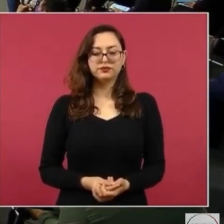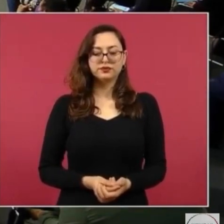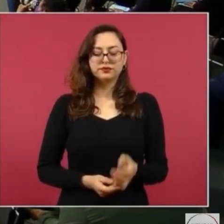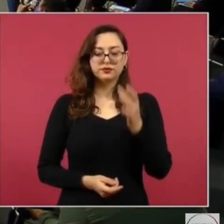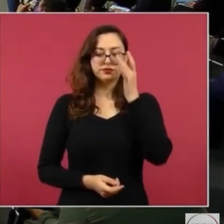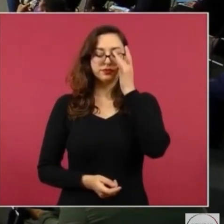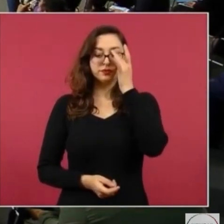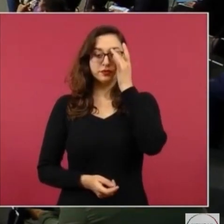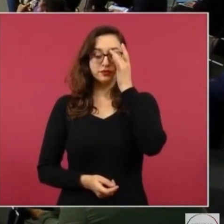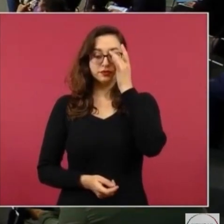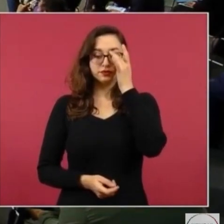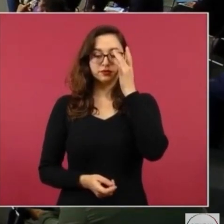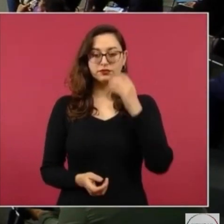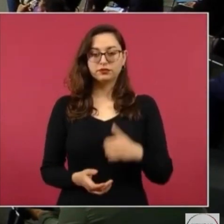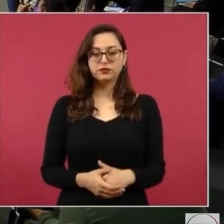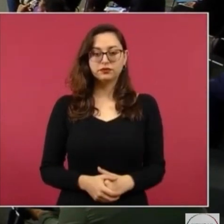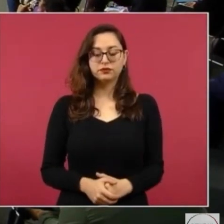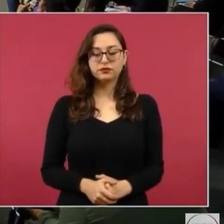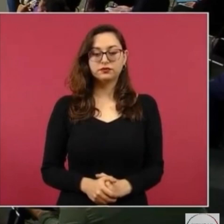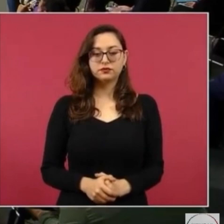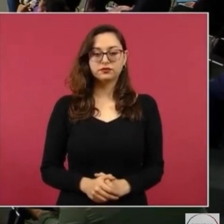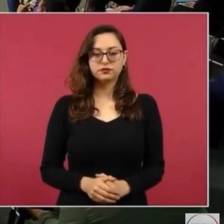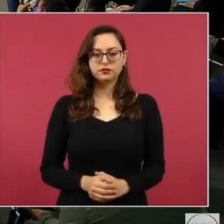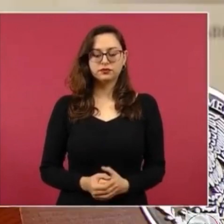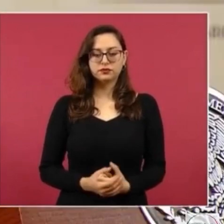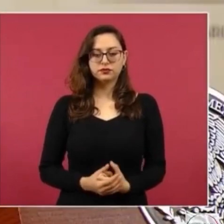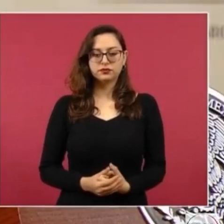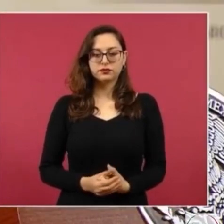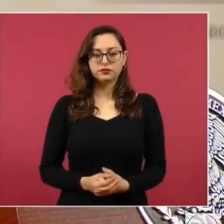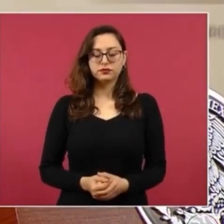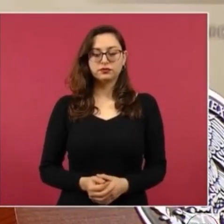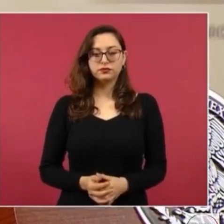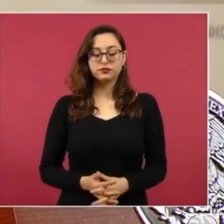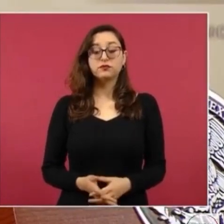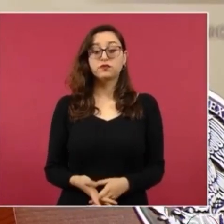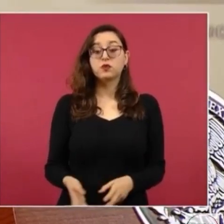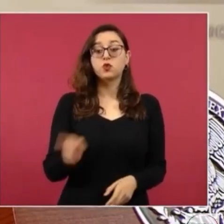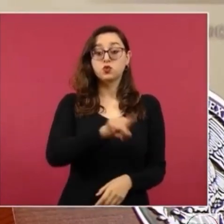Y el papá también fue revolucionario